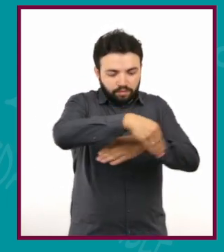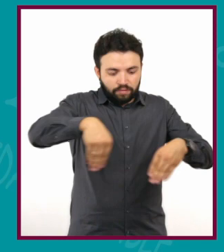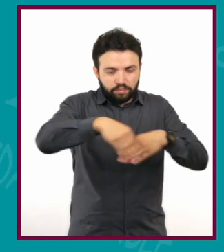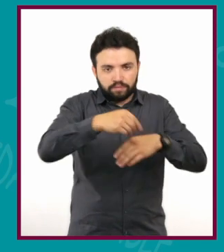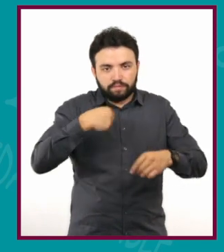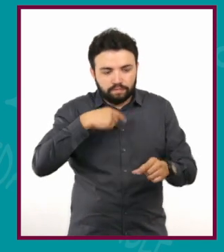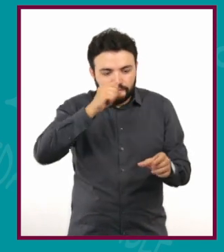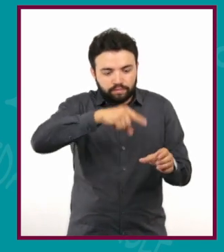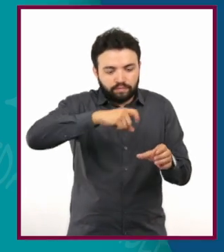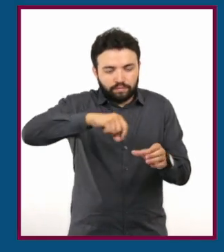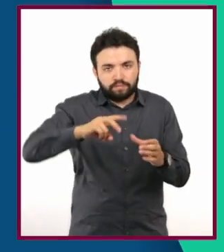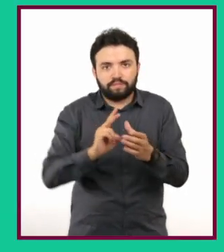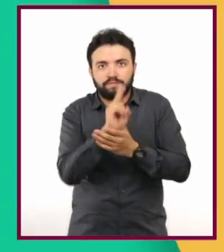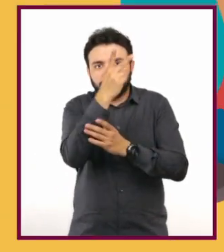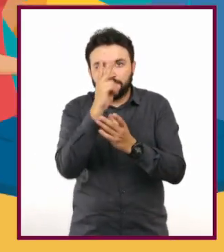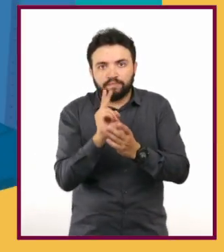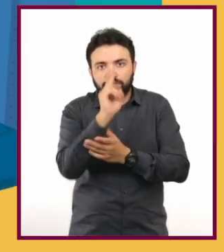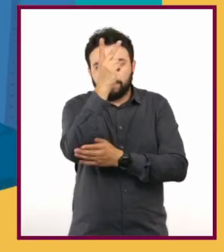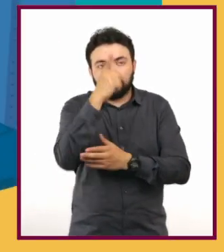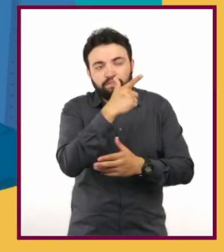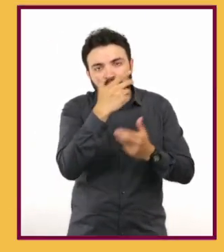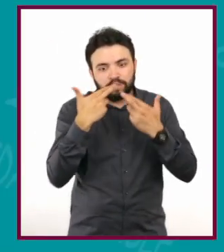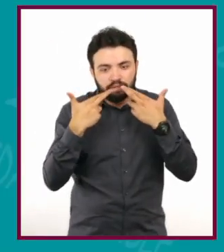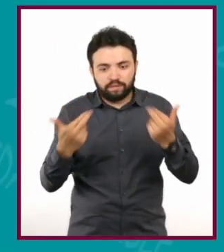en mi rancho.